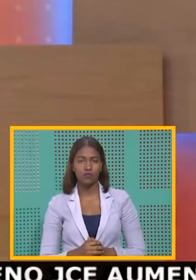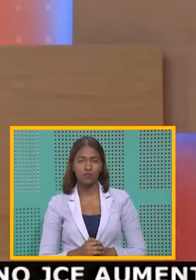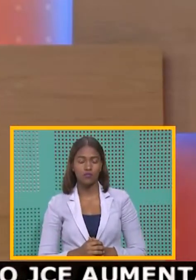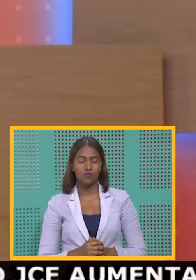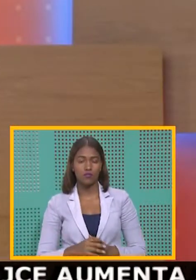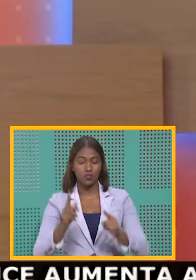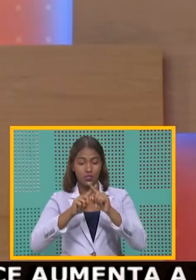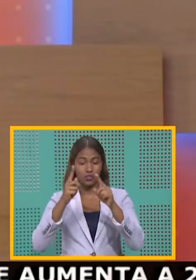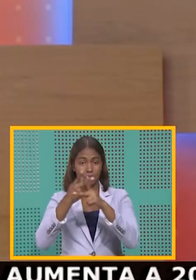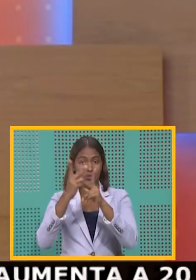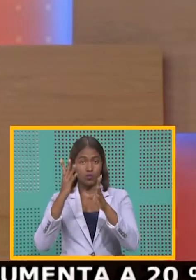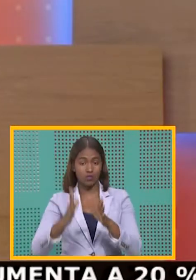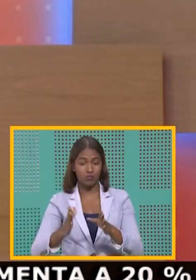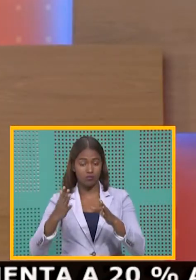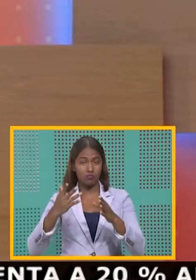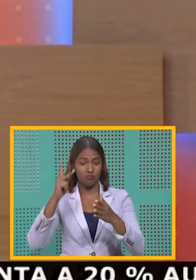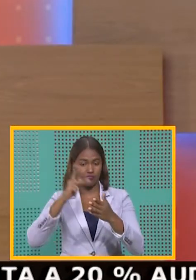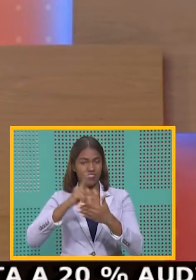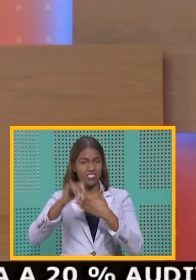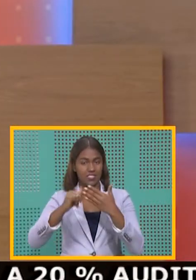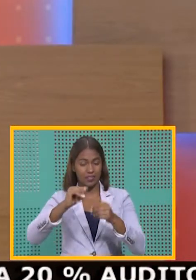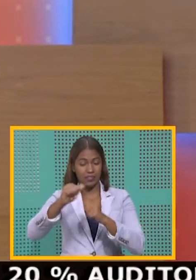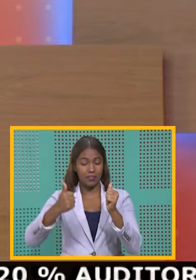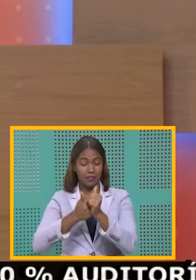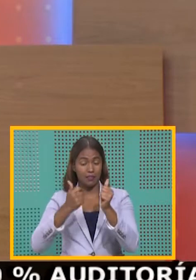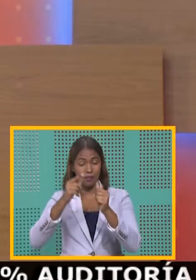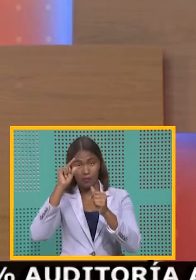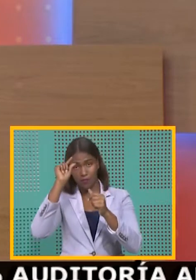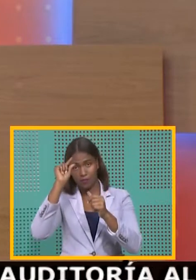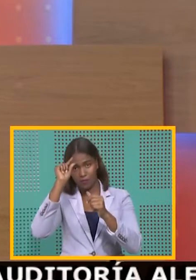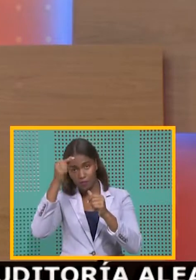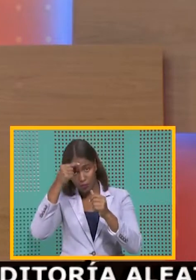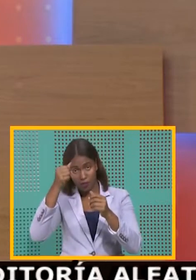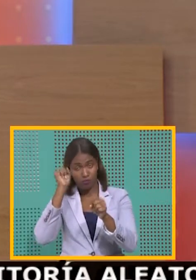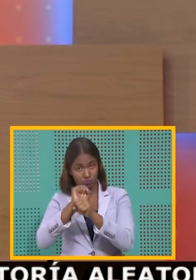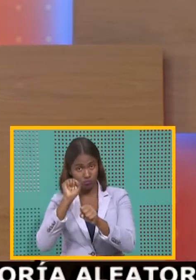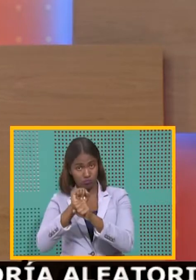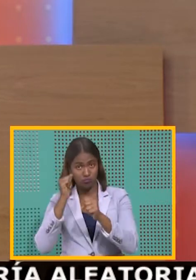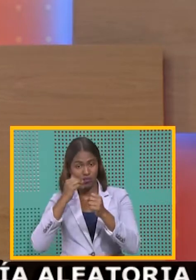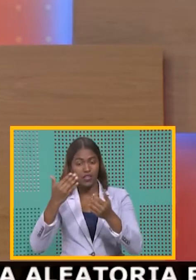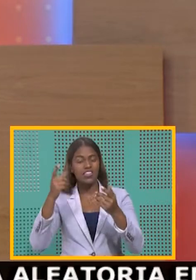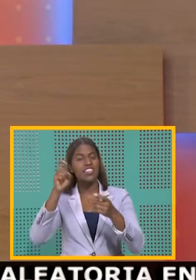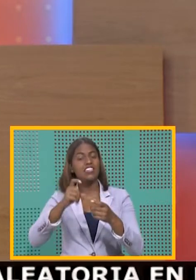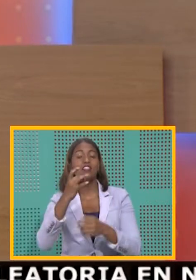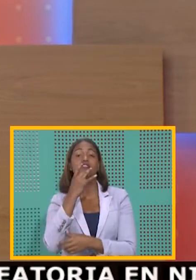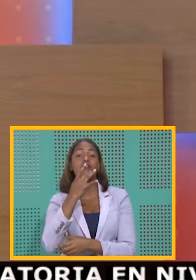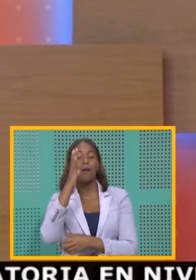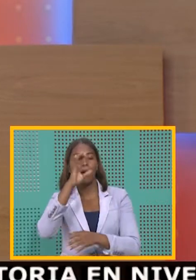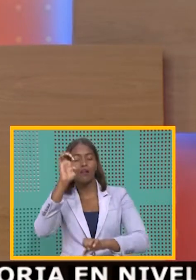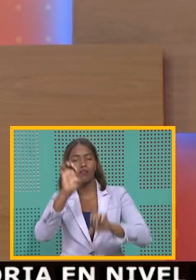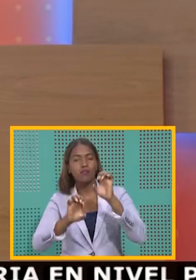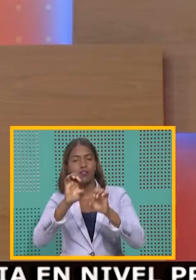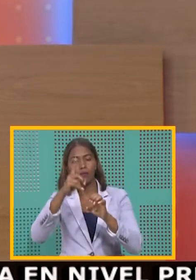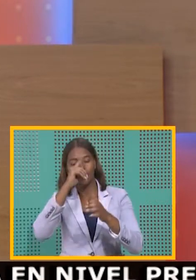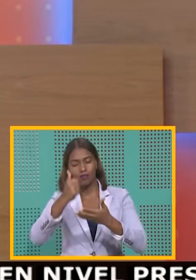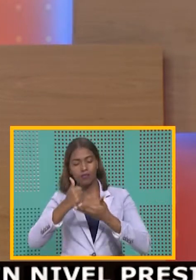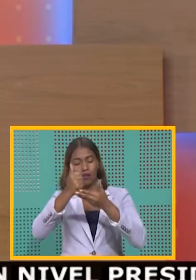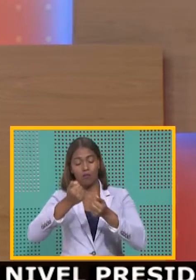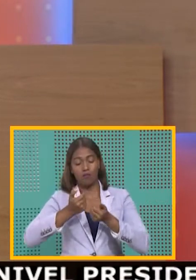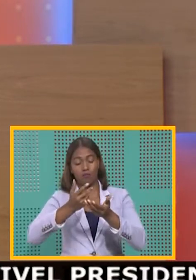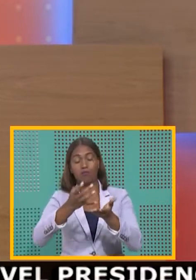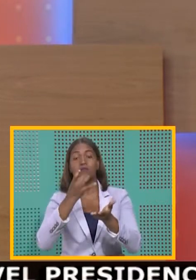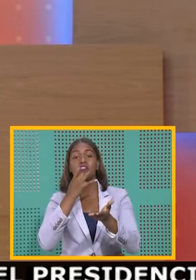Amigos, los proyectos ejecutados a través de las visitas sorpresa del gobierno y que necesiten electricidad serán evaluados para dotarles de